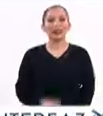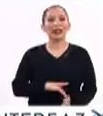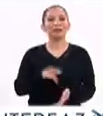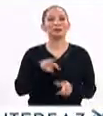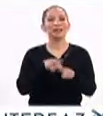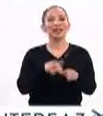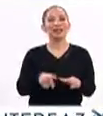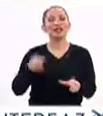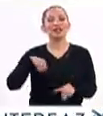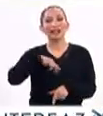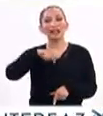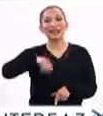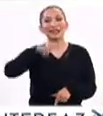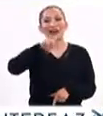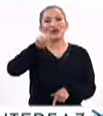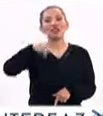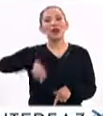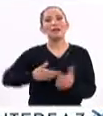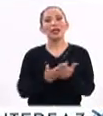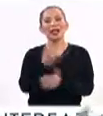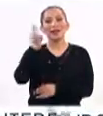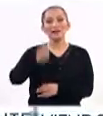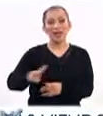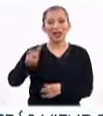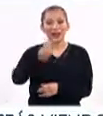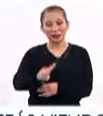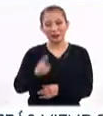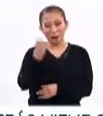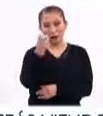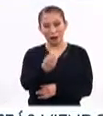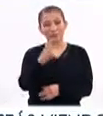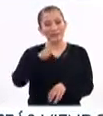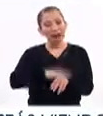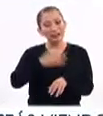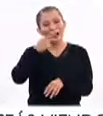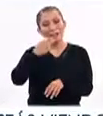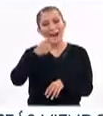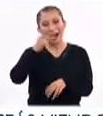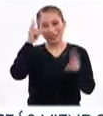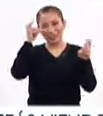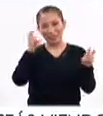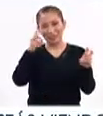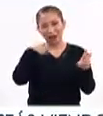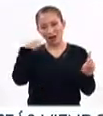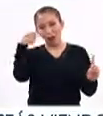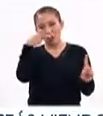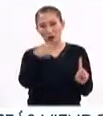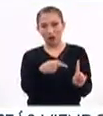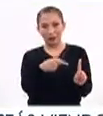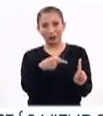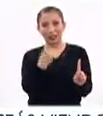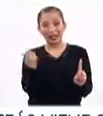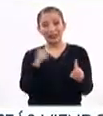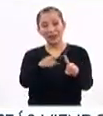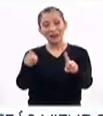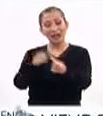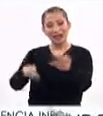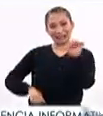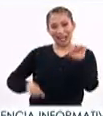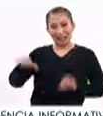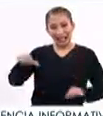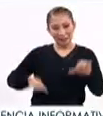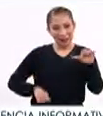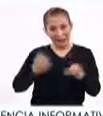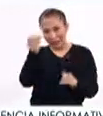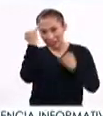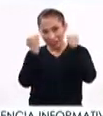Gracias por seguir con nosotros en Interfaz esta mañana de viernes y precisamente para seguir platicando sobre el objetivo y las diferentes actividades